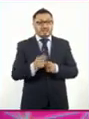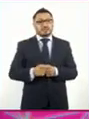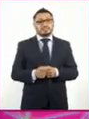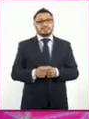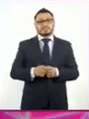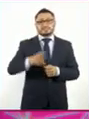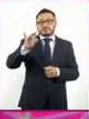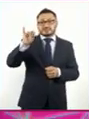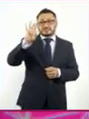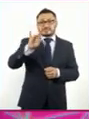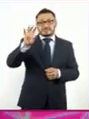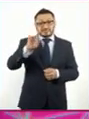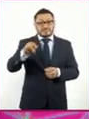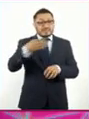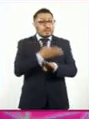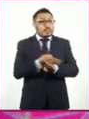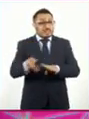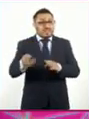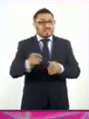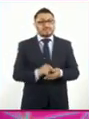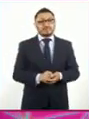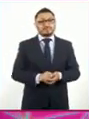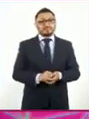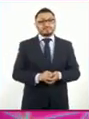adhesivo líquido blanco,